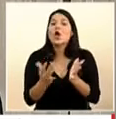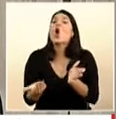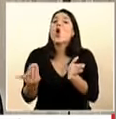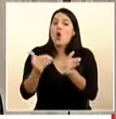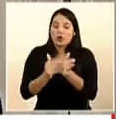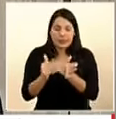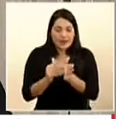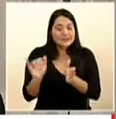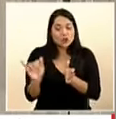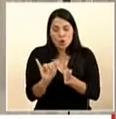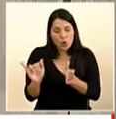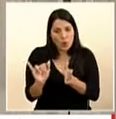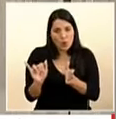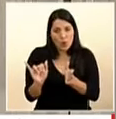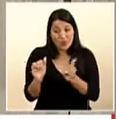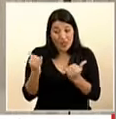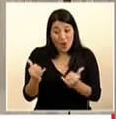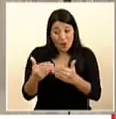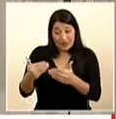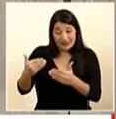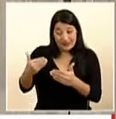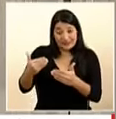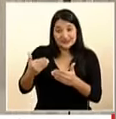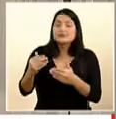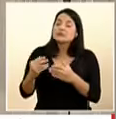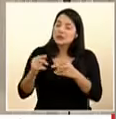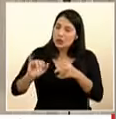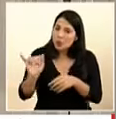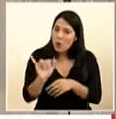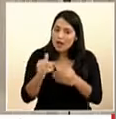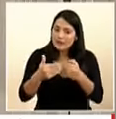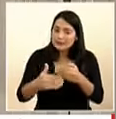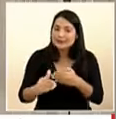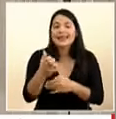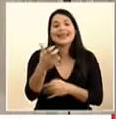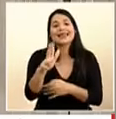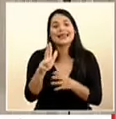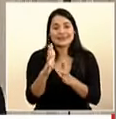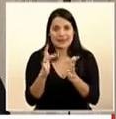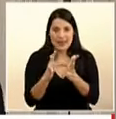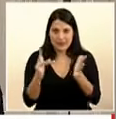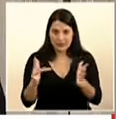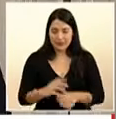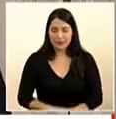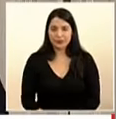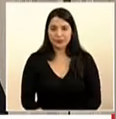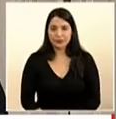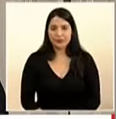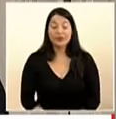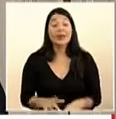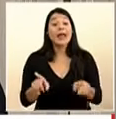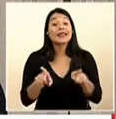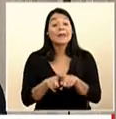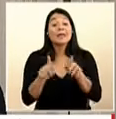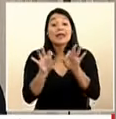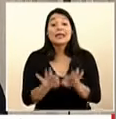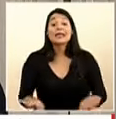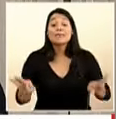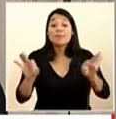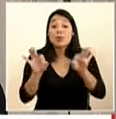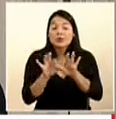restricciones que hoy están vigentes también importante decir que en el